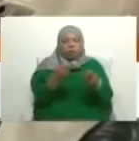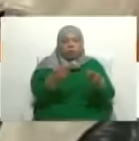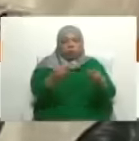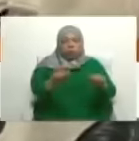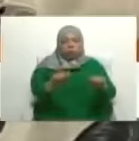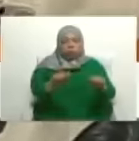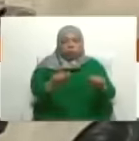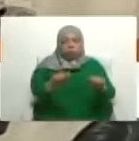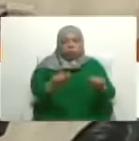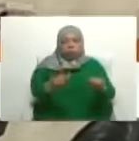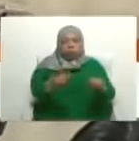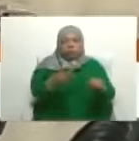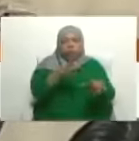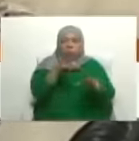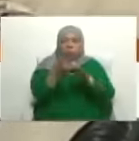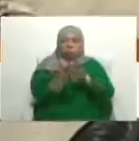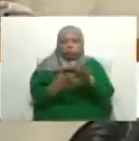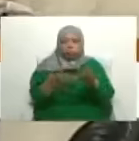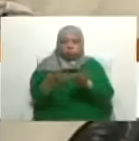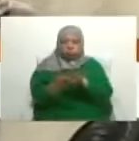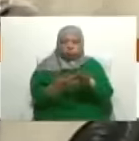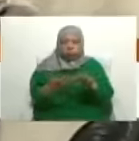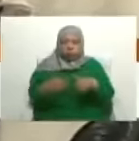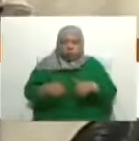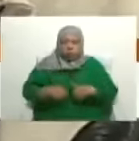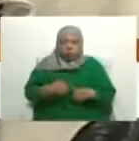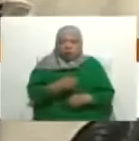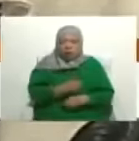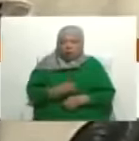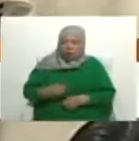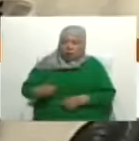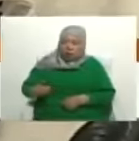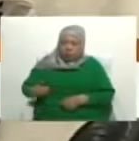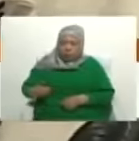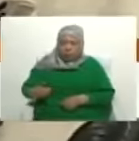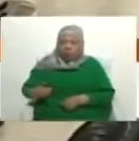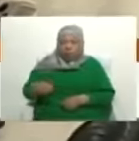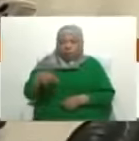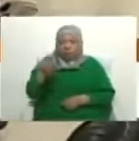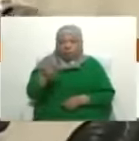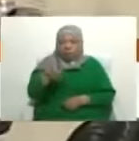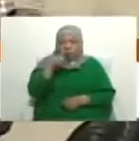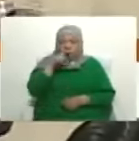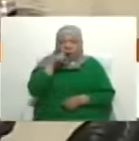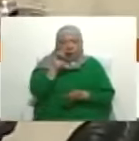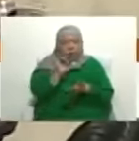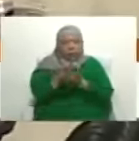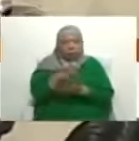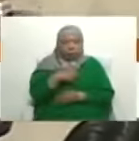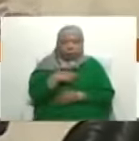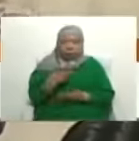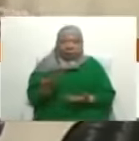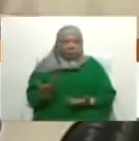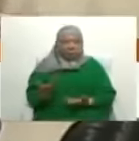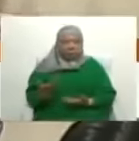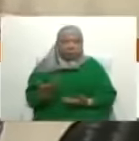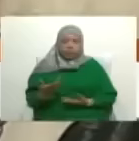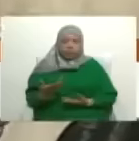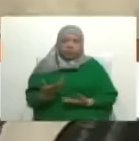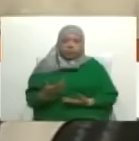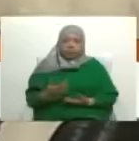que causaron una grave crisis económica en el país y que no lograron pues sacar al presidente Nicolás Maduro. ¿Este informe servirá para